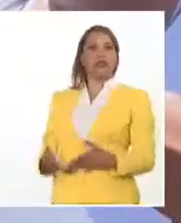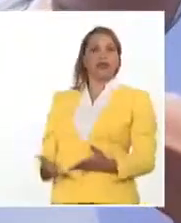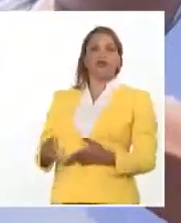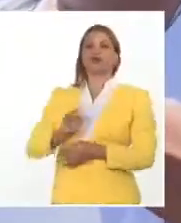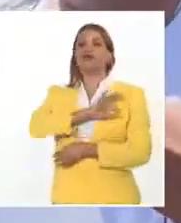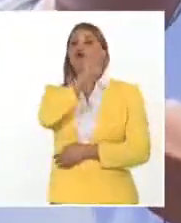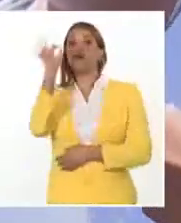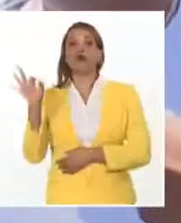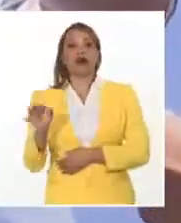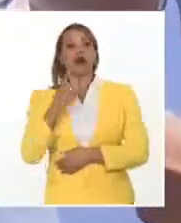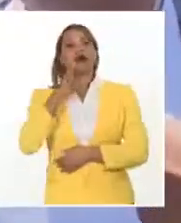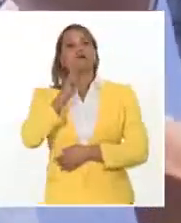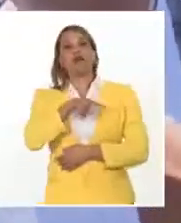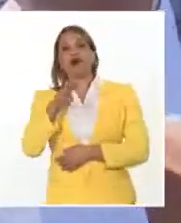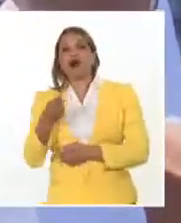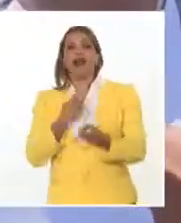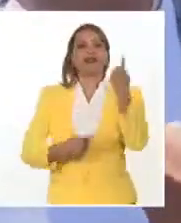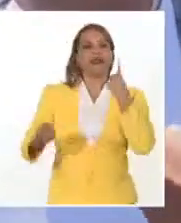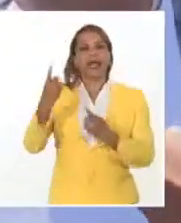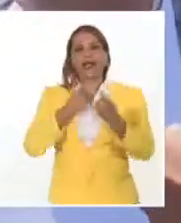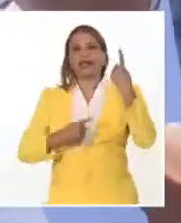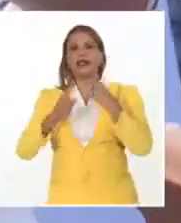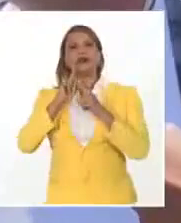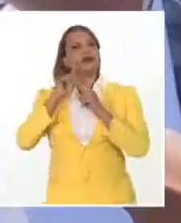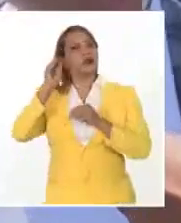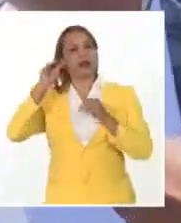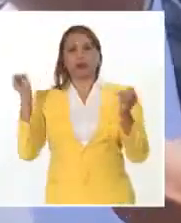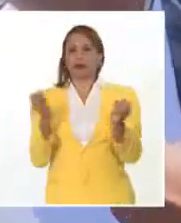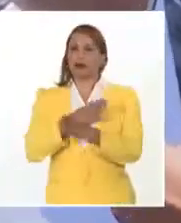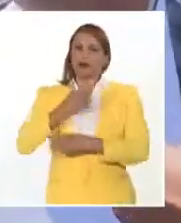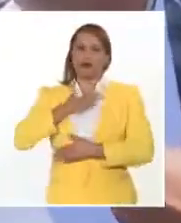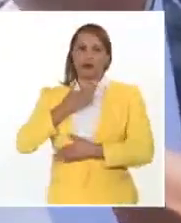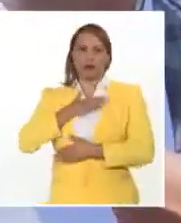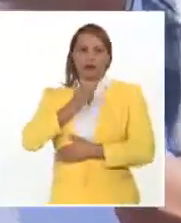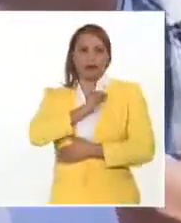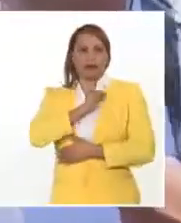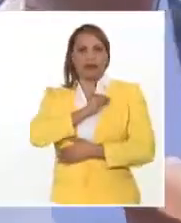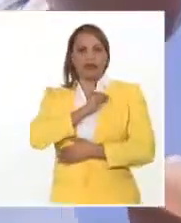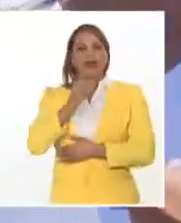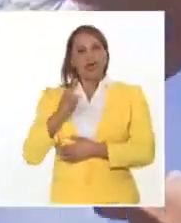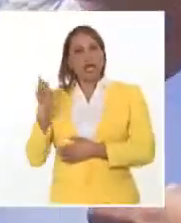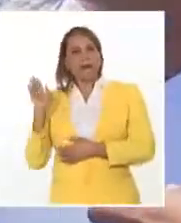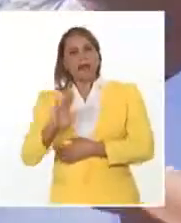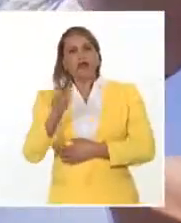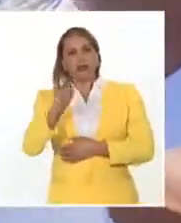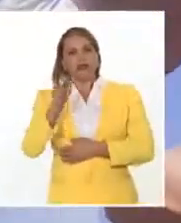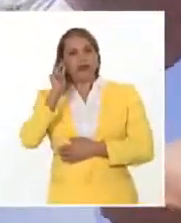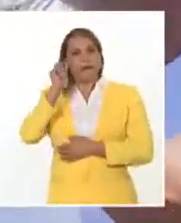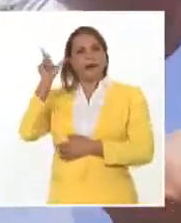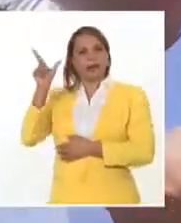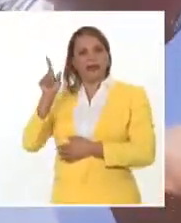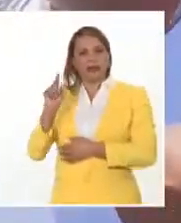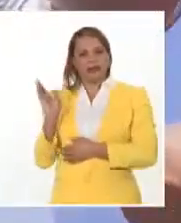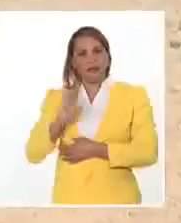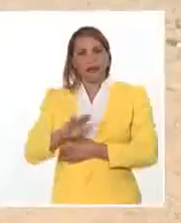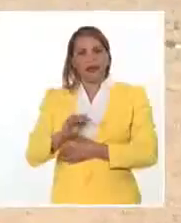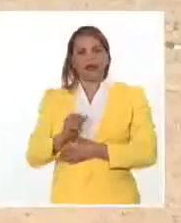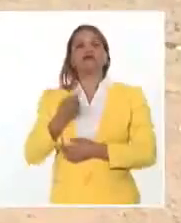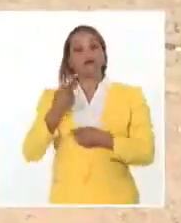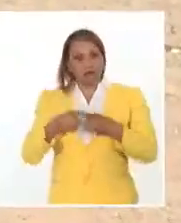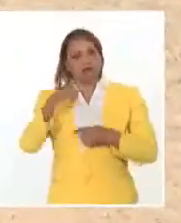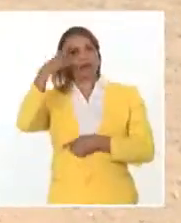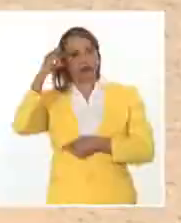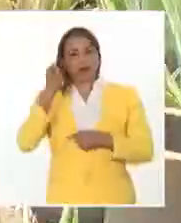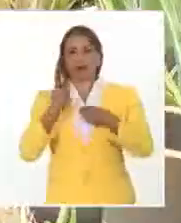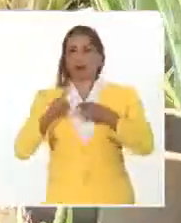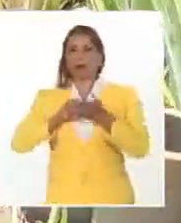y no rendir, y buscar alternativas y estar claro de lo que queremos. Y aquí hay gente que han venido a coger experiencias. Sí, han venido personas a coger experiencias, incluso hasta de otras provincias. Con